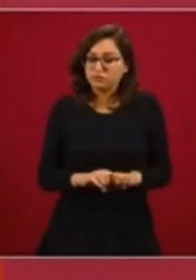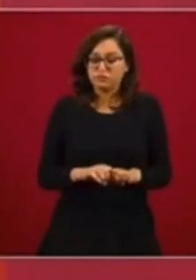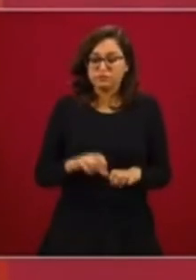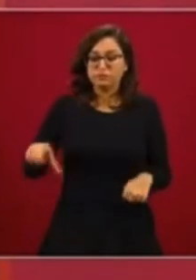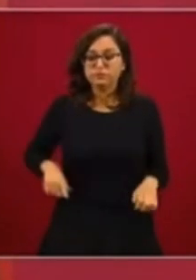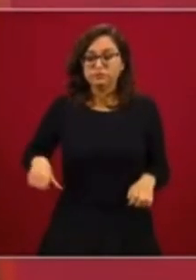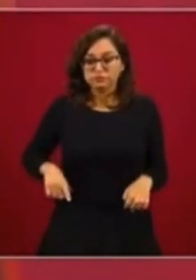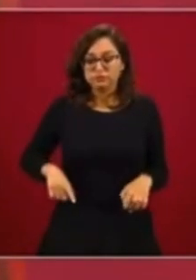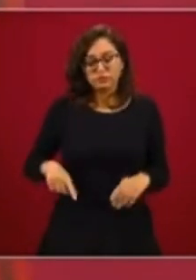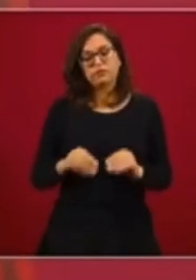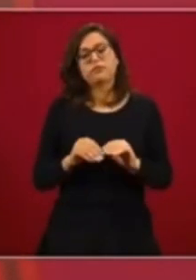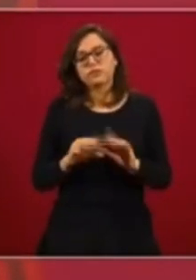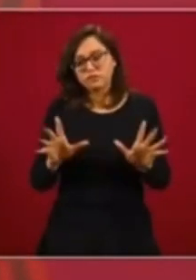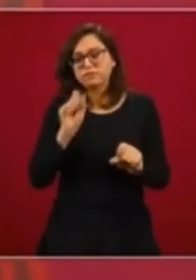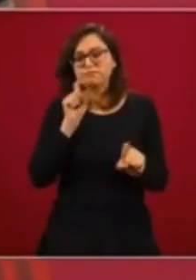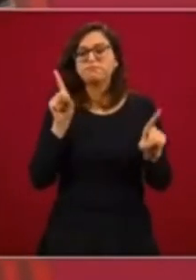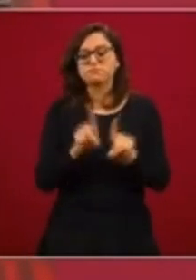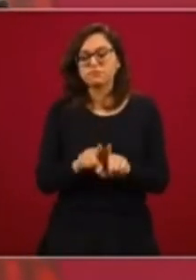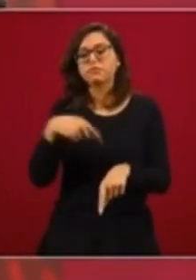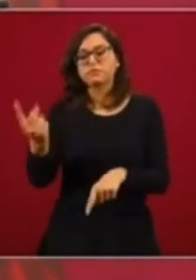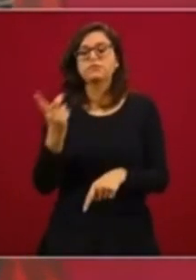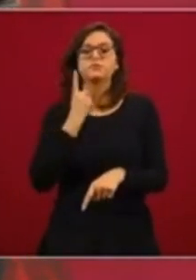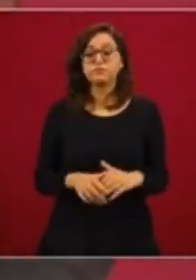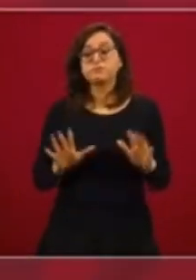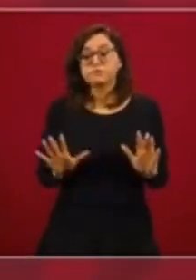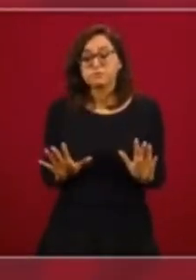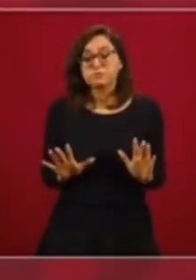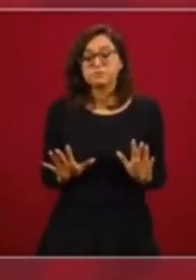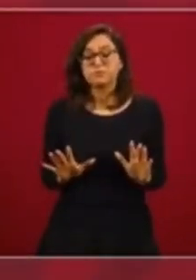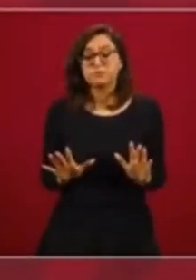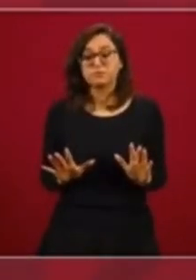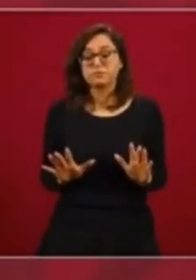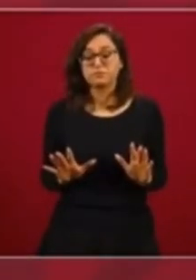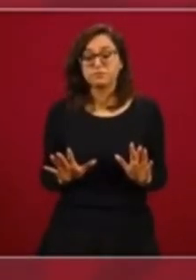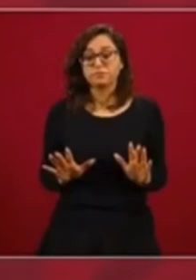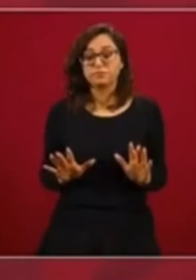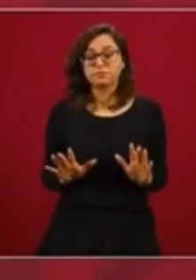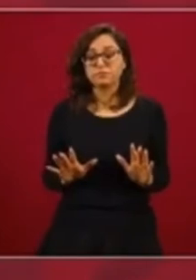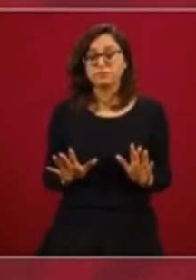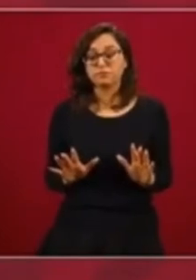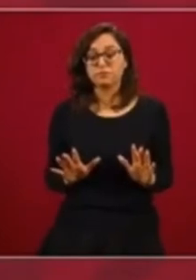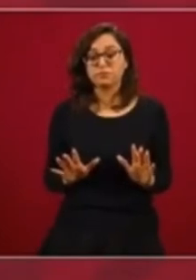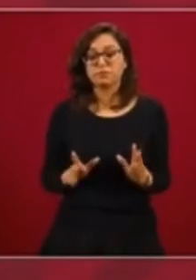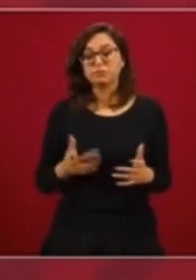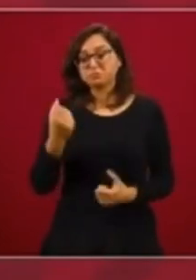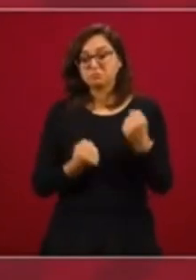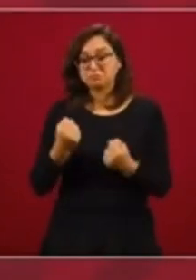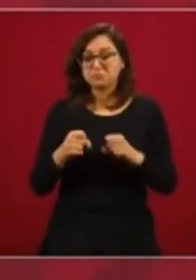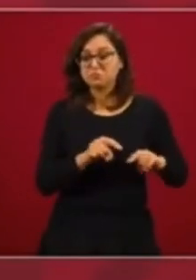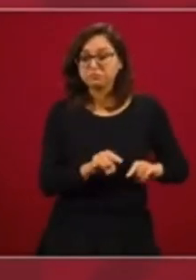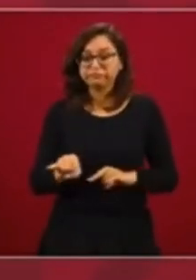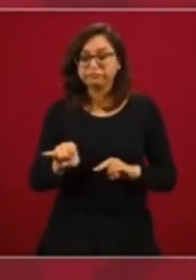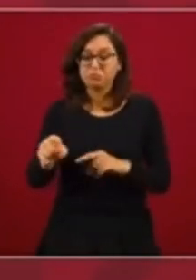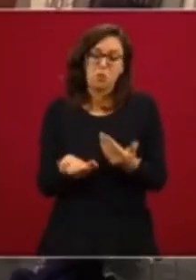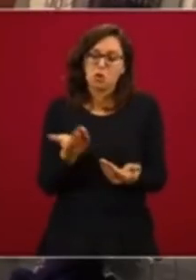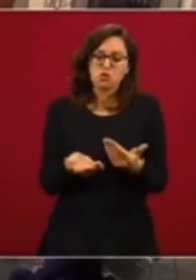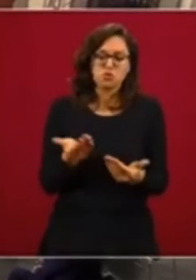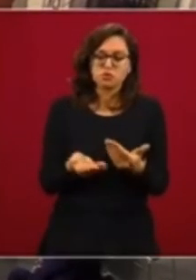los representantes del Poder Legislativo y del Poder Judicial. Salen estos vehículos, que no van a ser muchos,